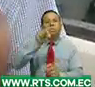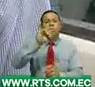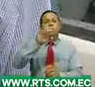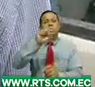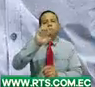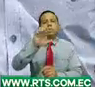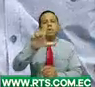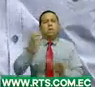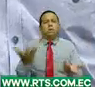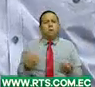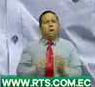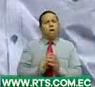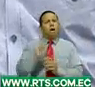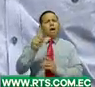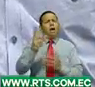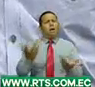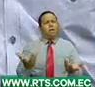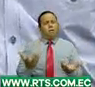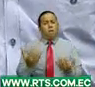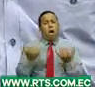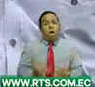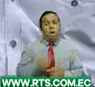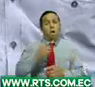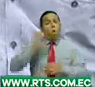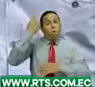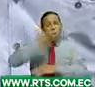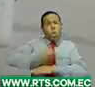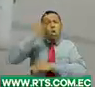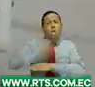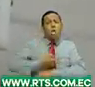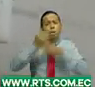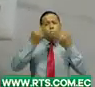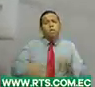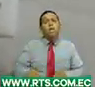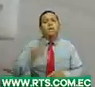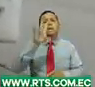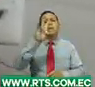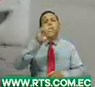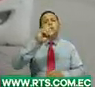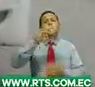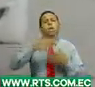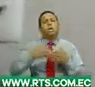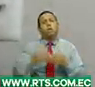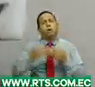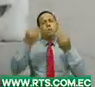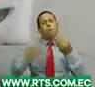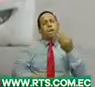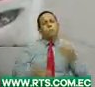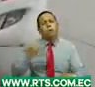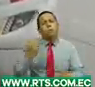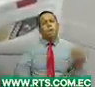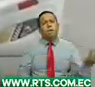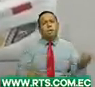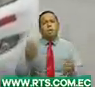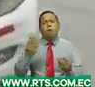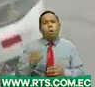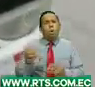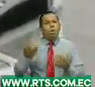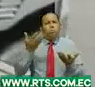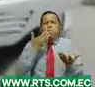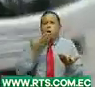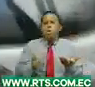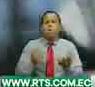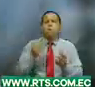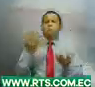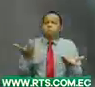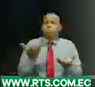por galón. Que pierden $70 diarios y exigen compensaciones en la compra de accesorios, o al menos un